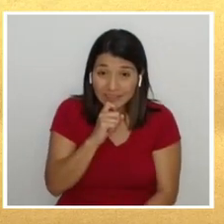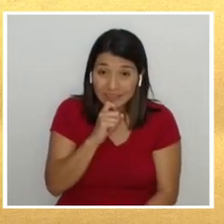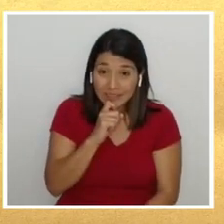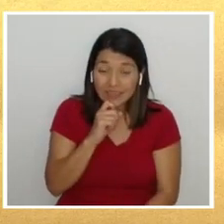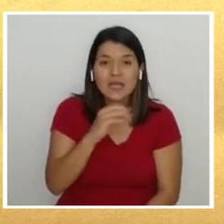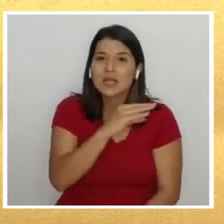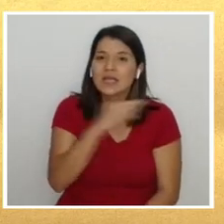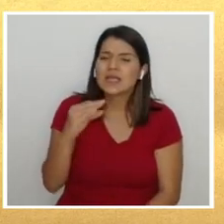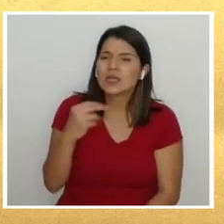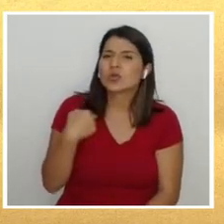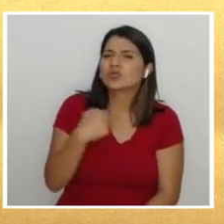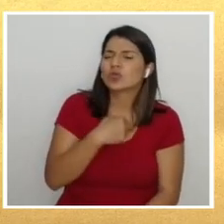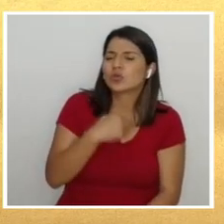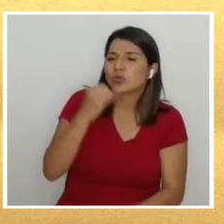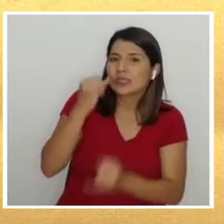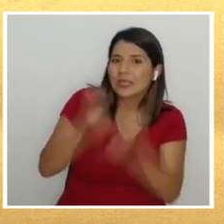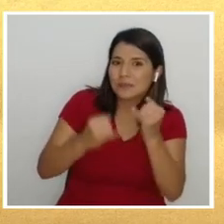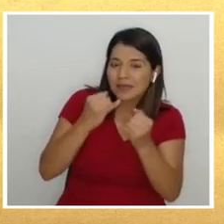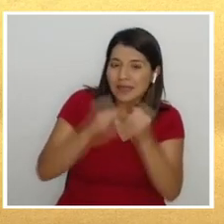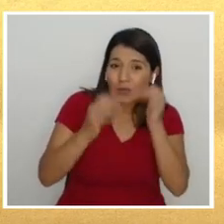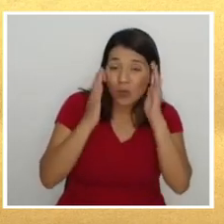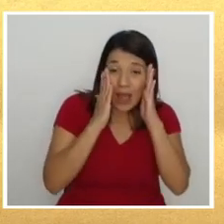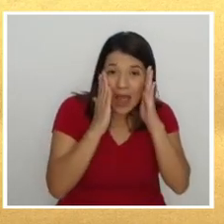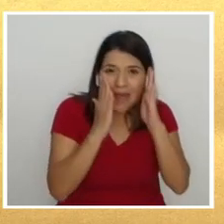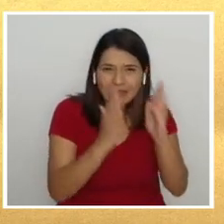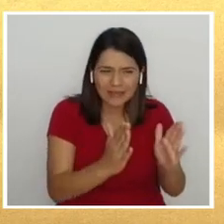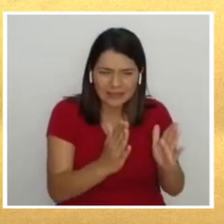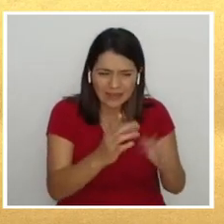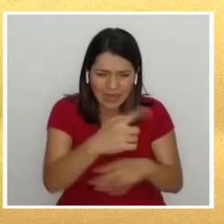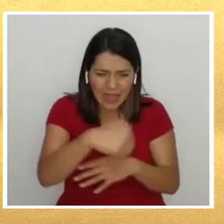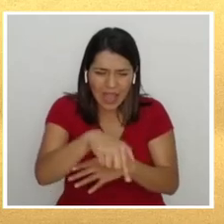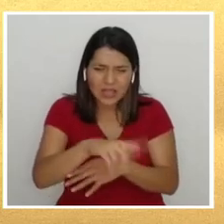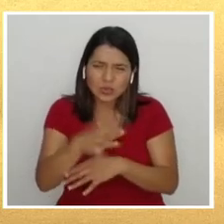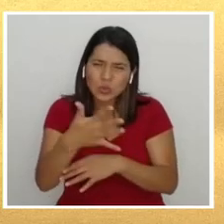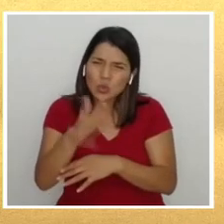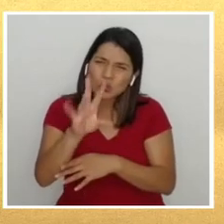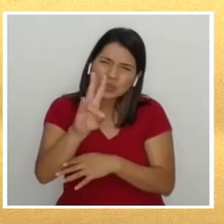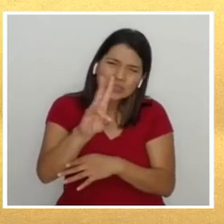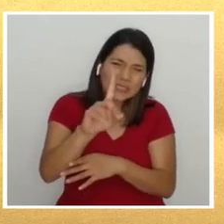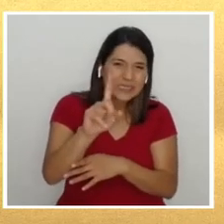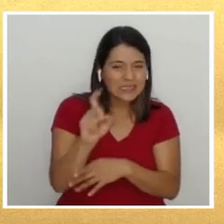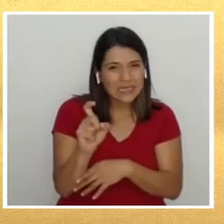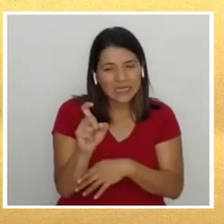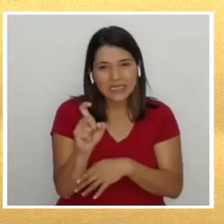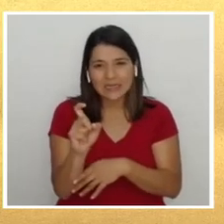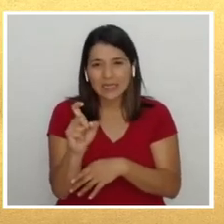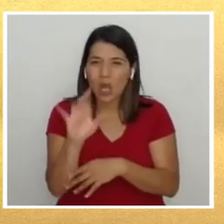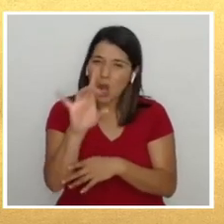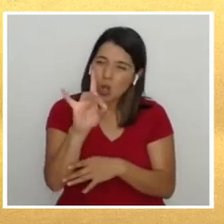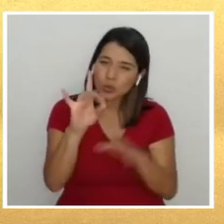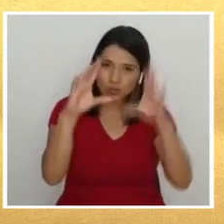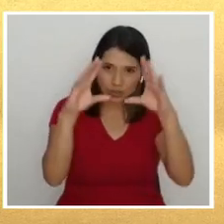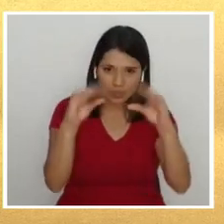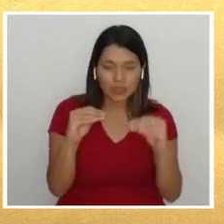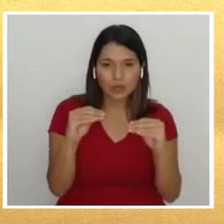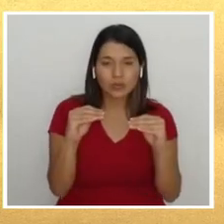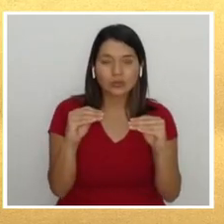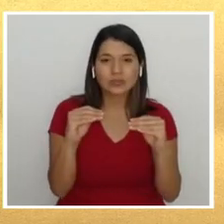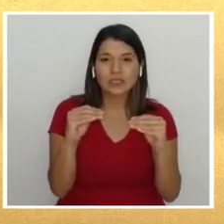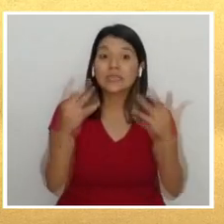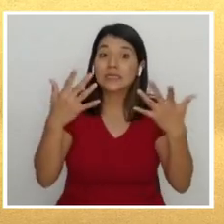sacar a esas personas tipo 7:30, 8 de la noche, ya las personas